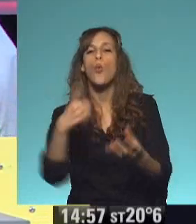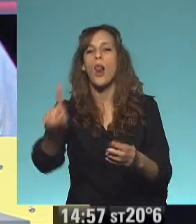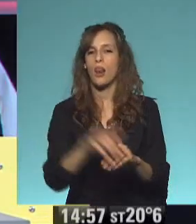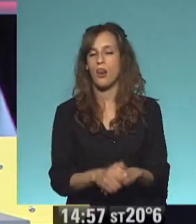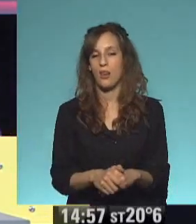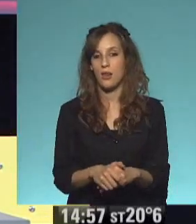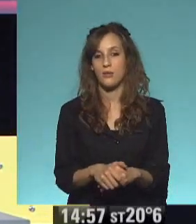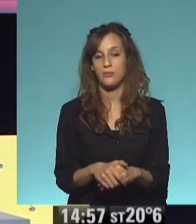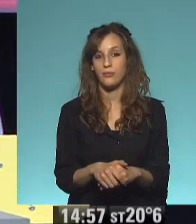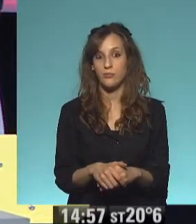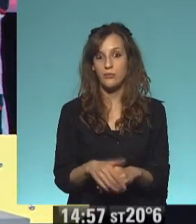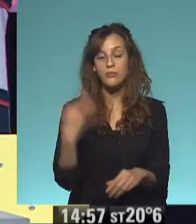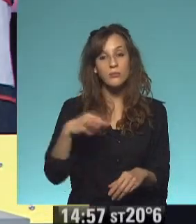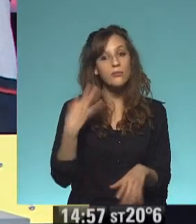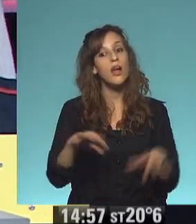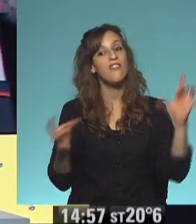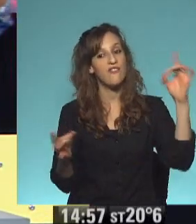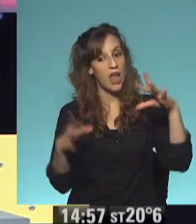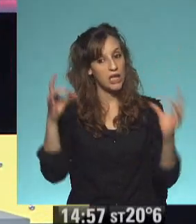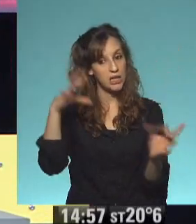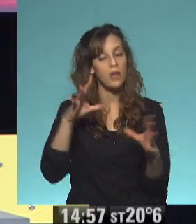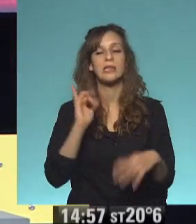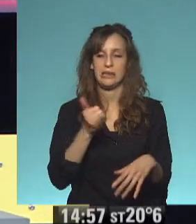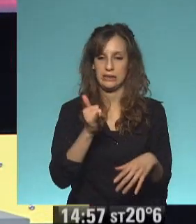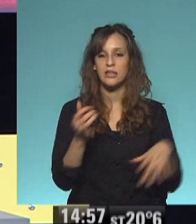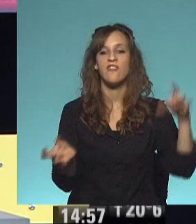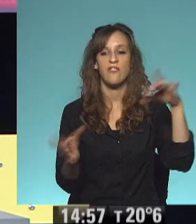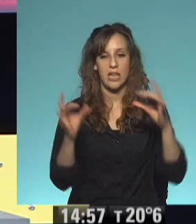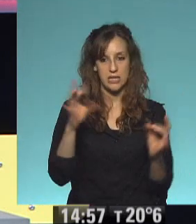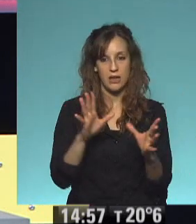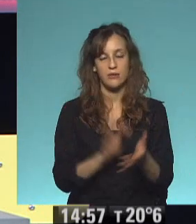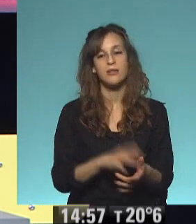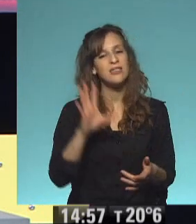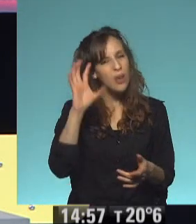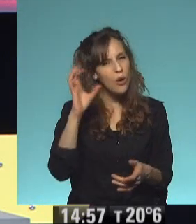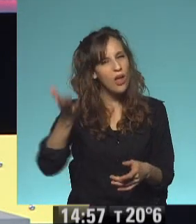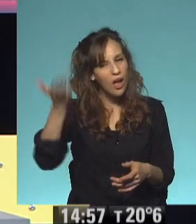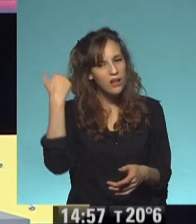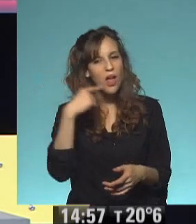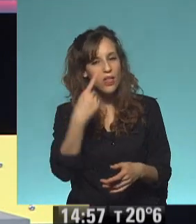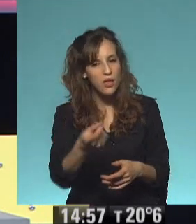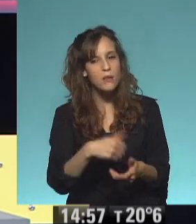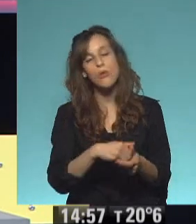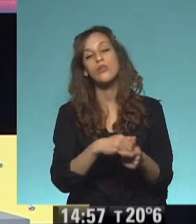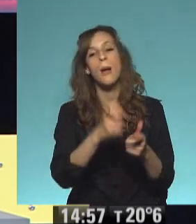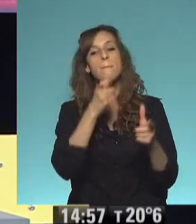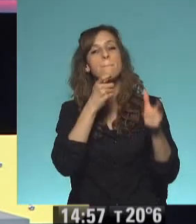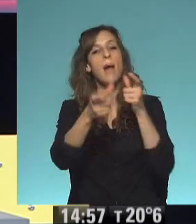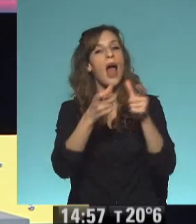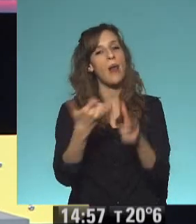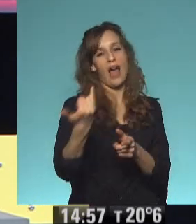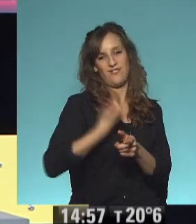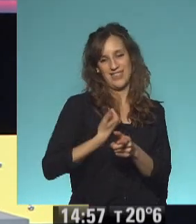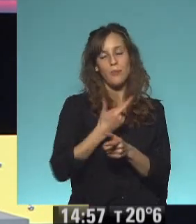en casa. Bien. Hay que unir con flecha después, ¿no? Sí, unir con flecha. ¿Se acuerdan que habíamos dicho que las palabras nos daban algunas pistas? Por